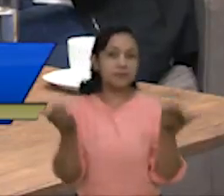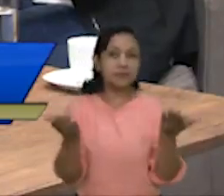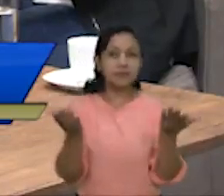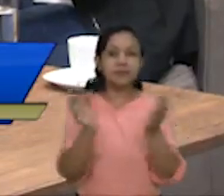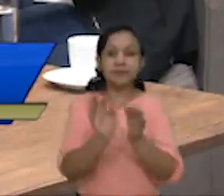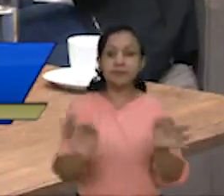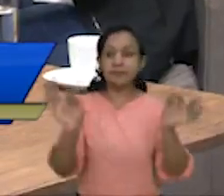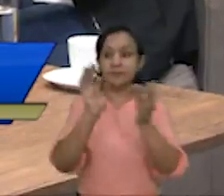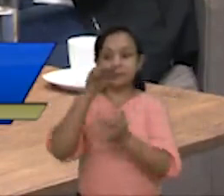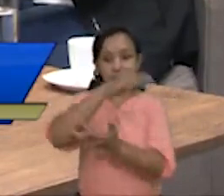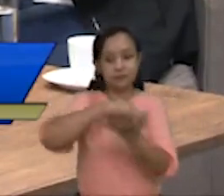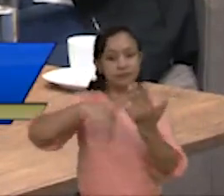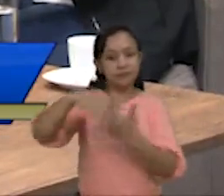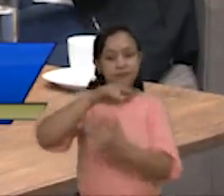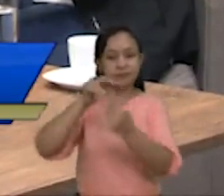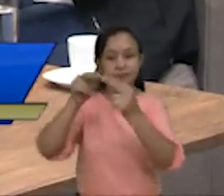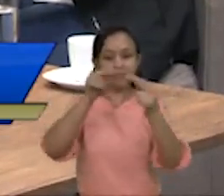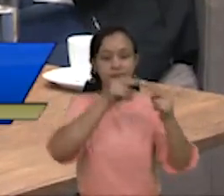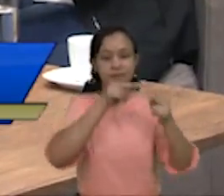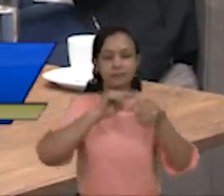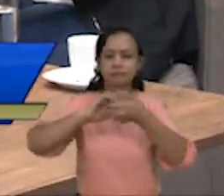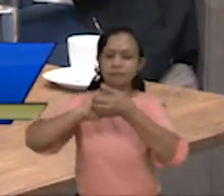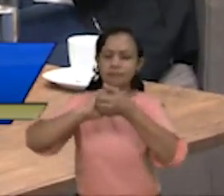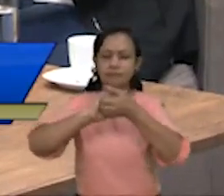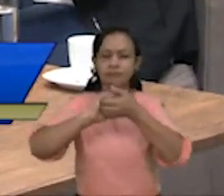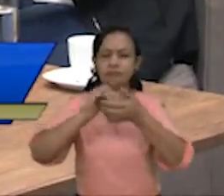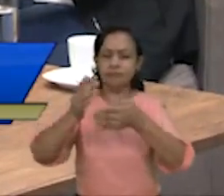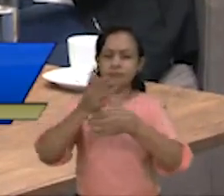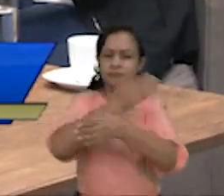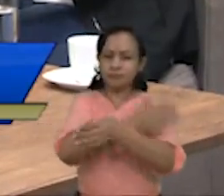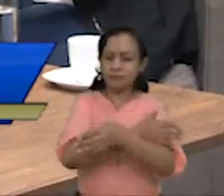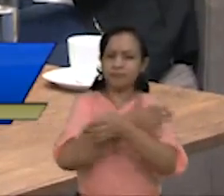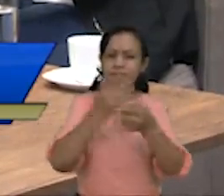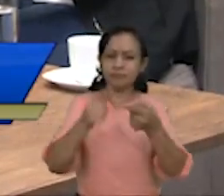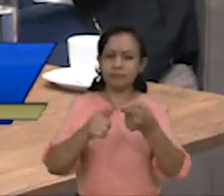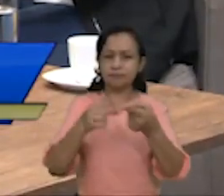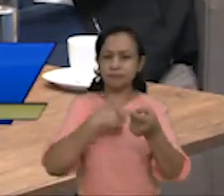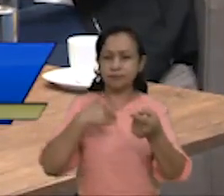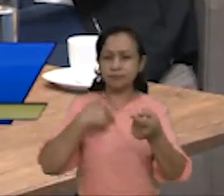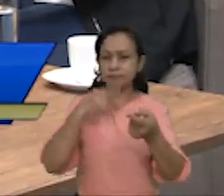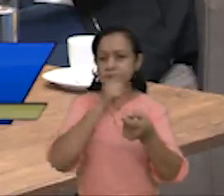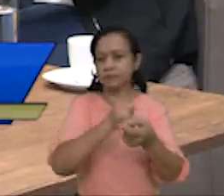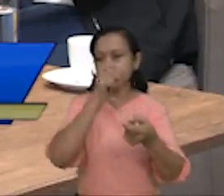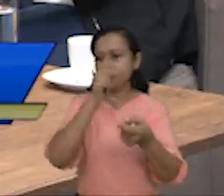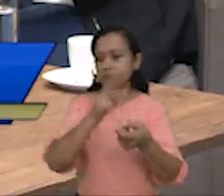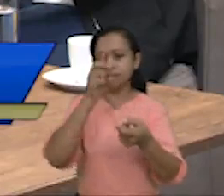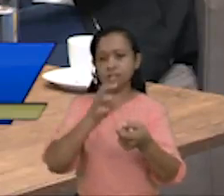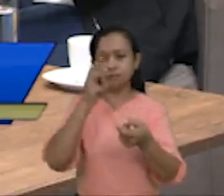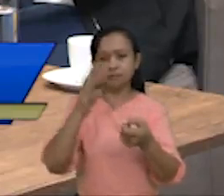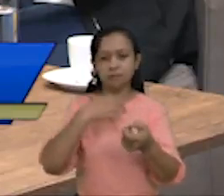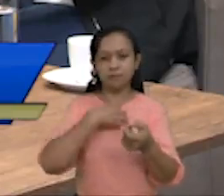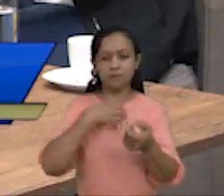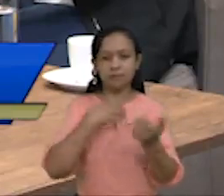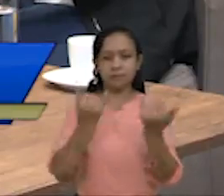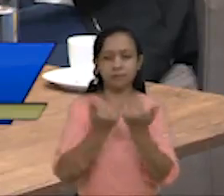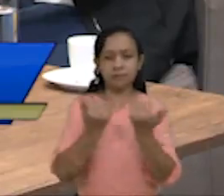la oportunidad de relacionarme con colegas de algunas generaciones, una o dos más que la mía, y con